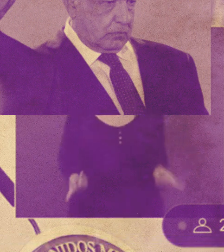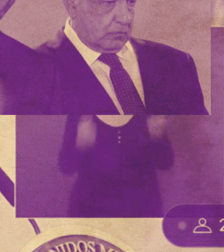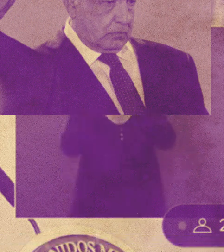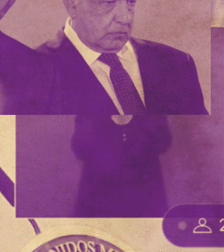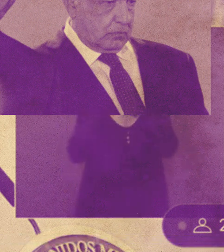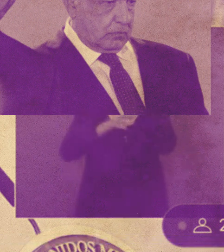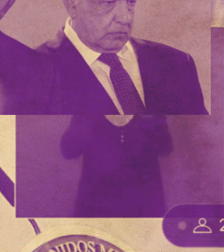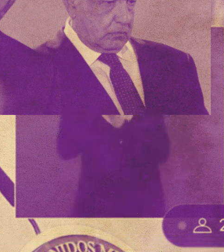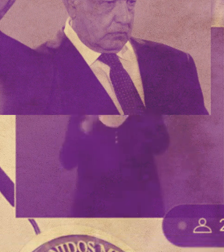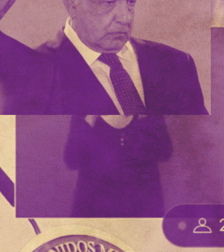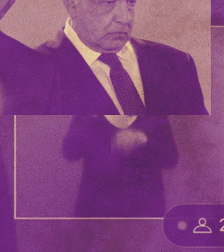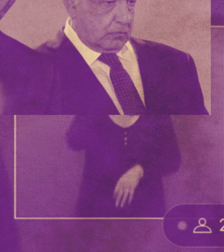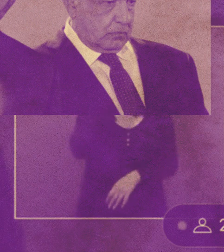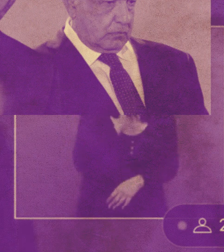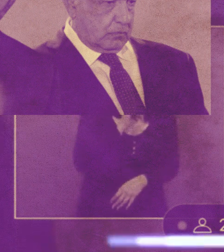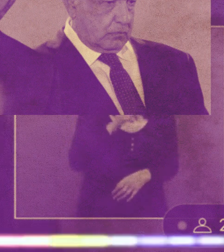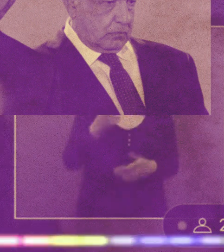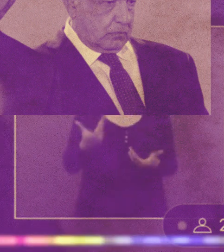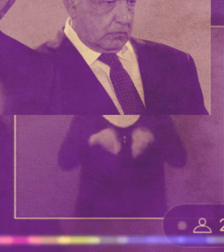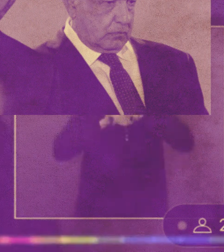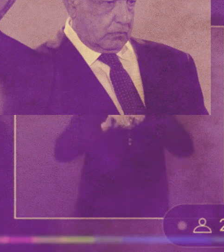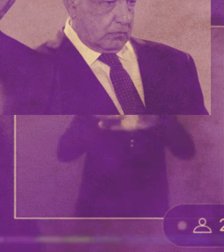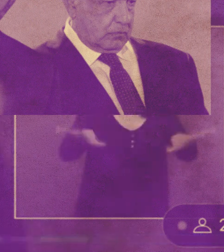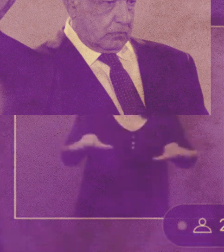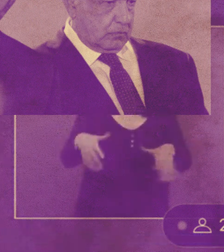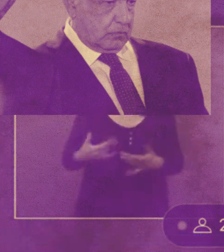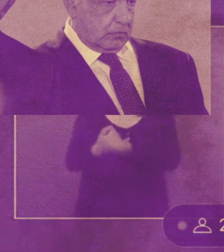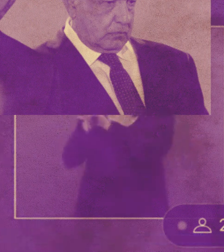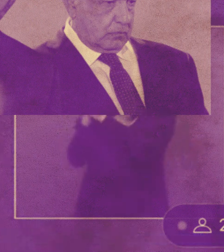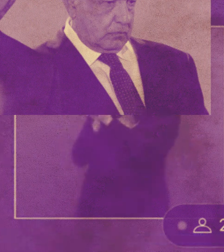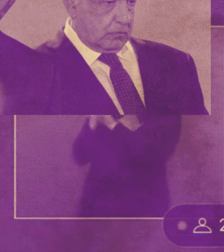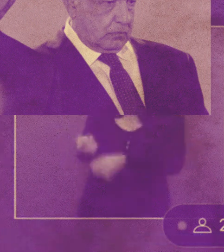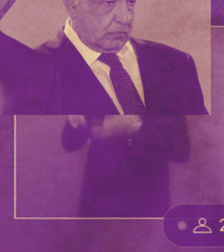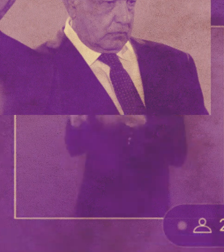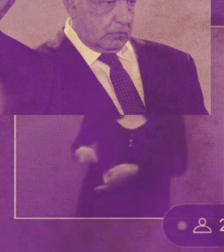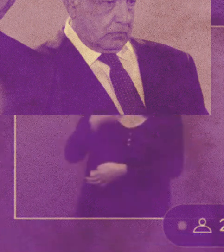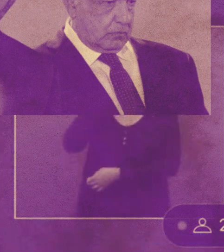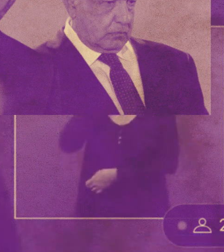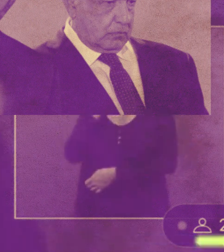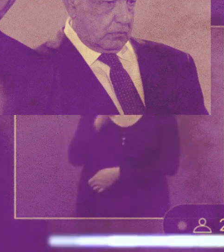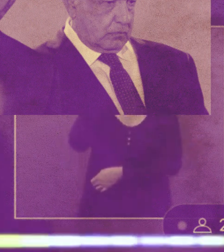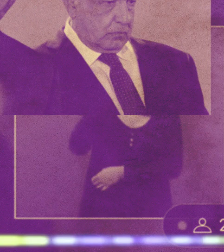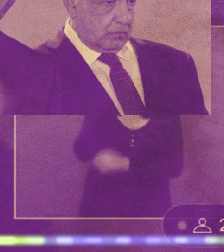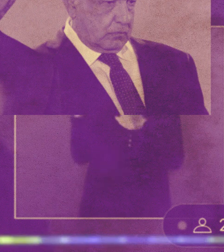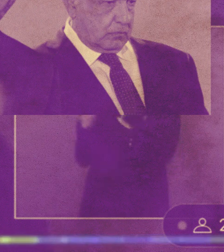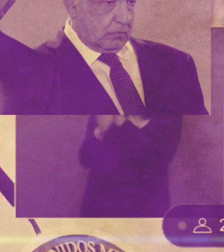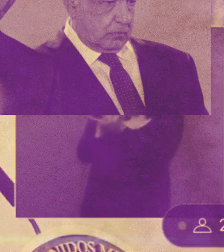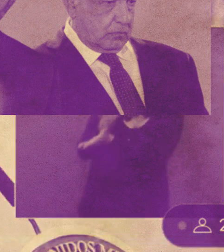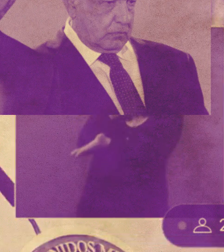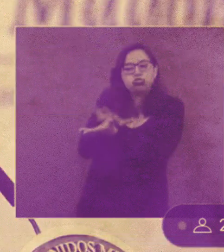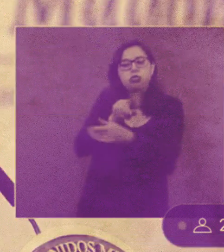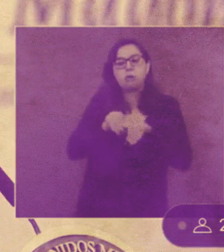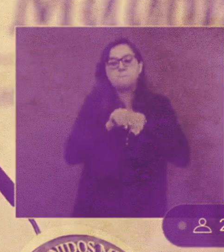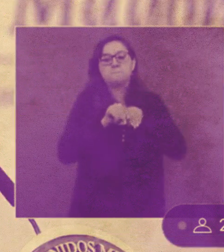Ana Elizabeth García Vilchis está encargada. Y sí, una vez más volvió a salir el tema de sus propiedades,